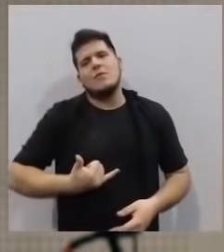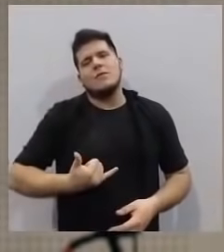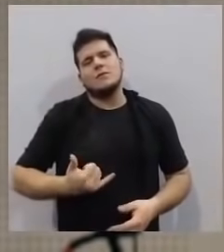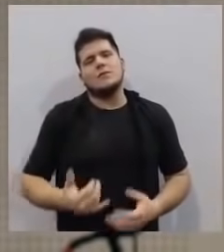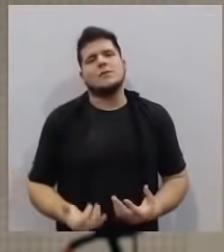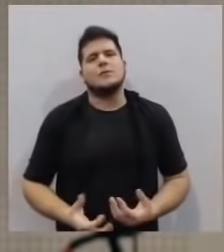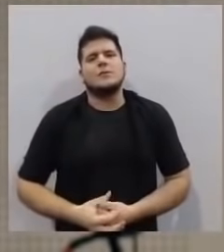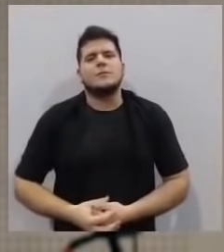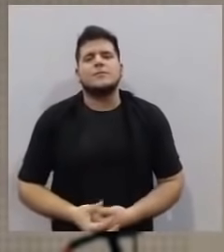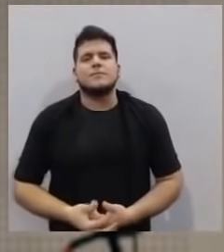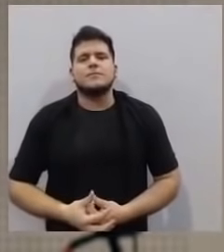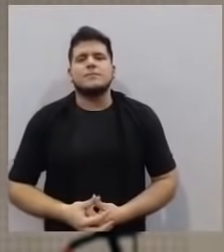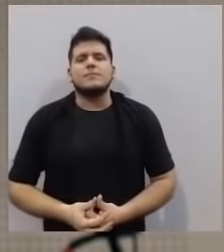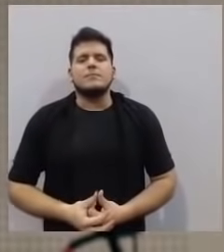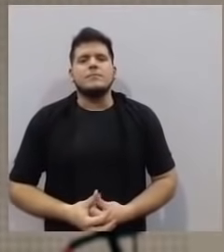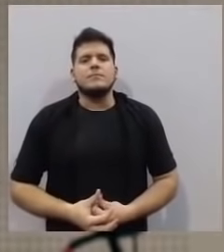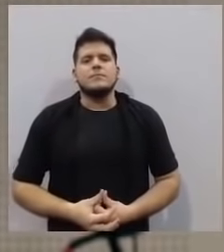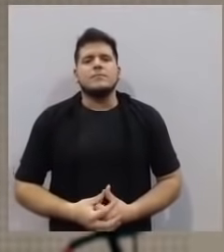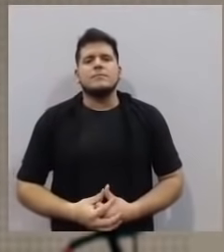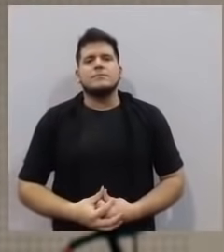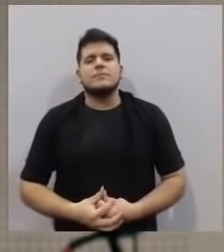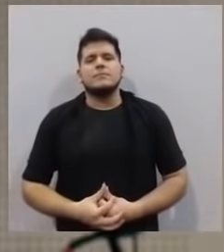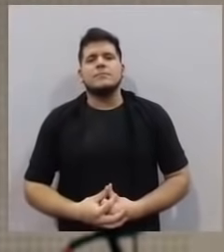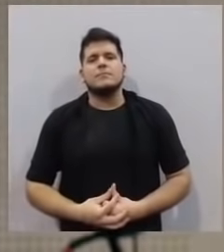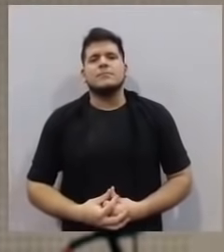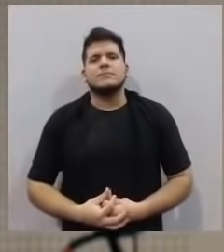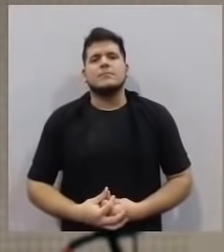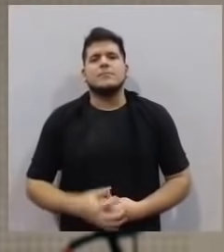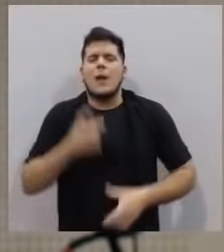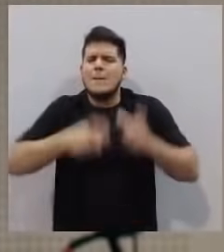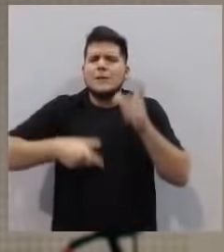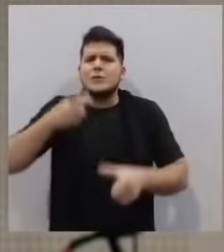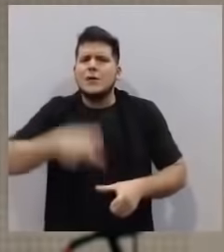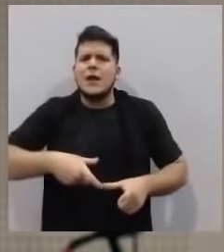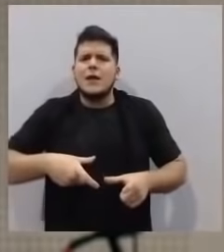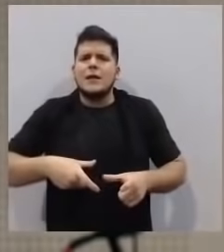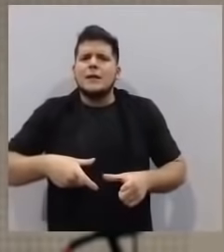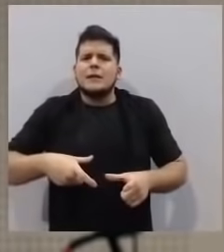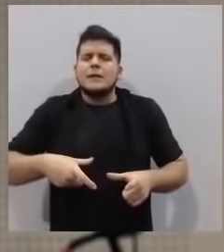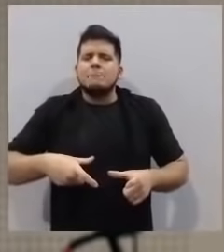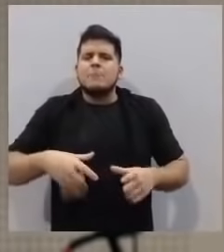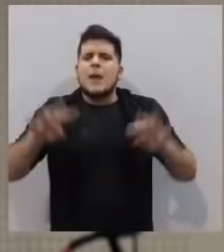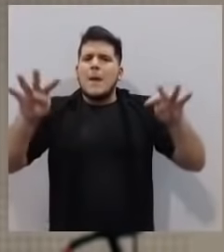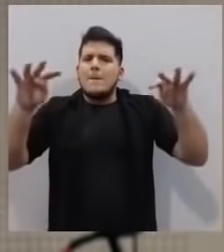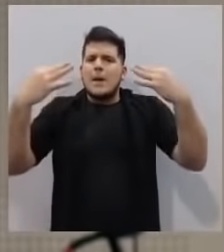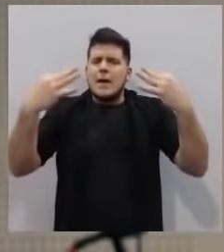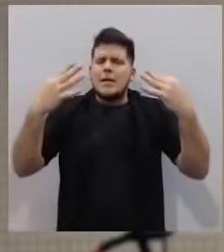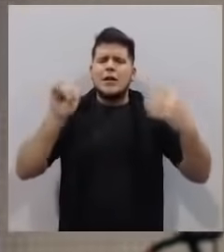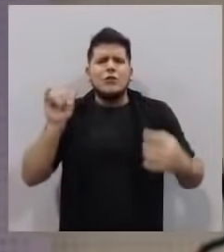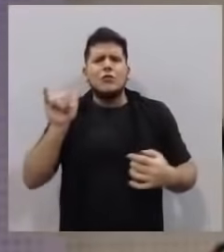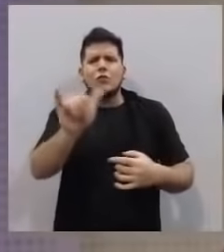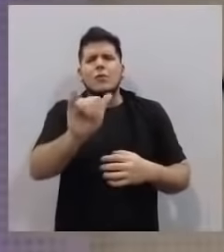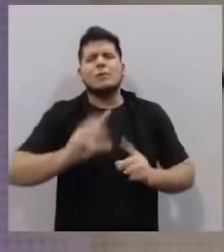cristo en tu corazón los que nos siguen por las redes también en sus hogares pidan perdón